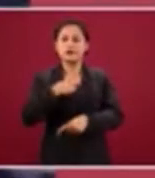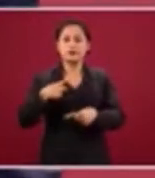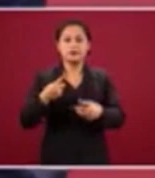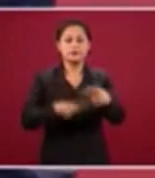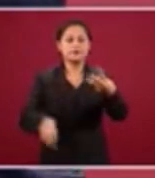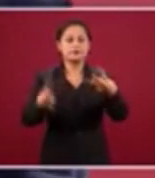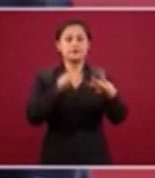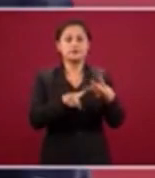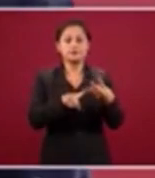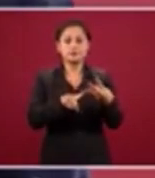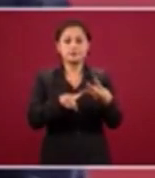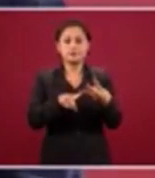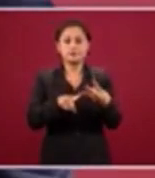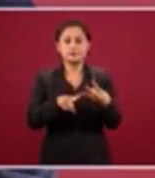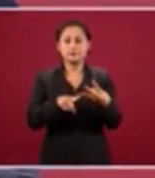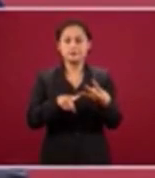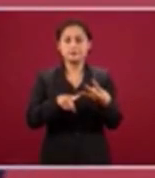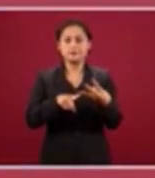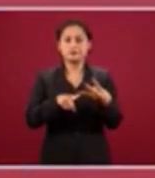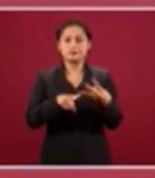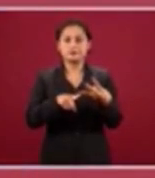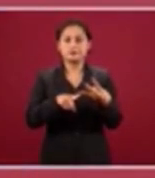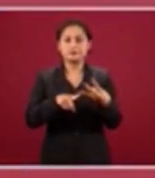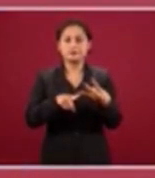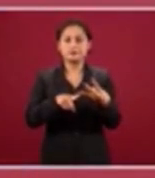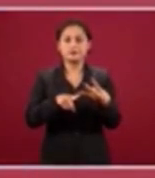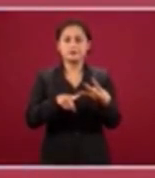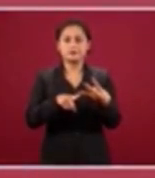Tres, es una cobardía